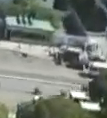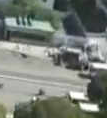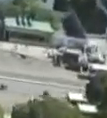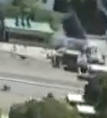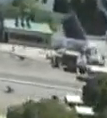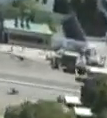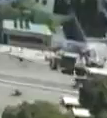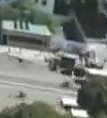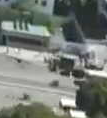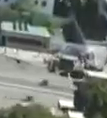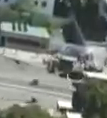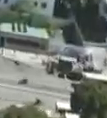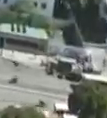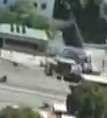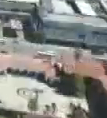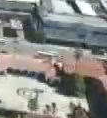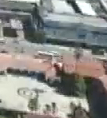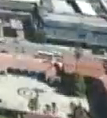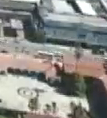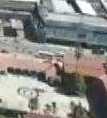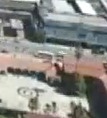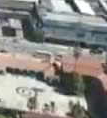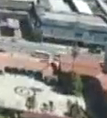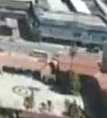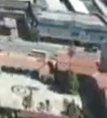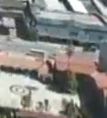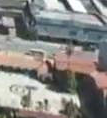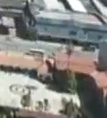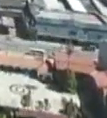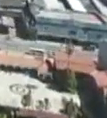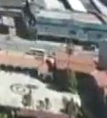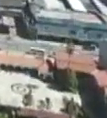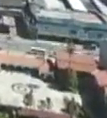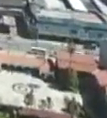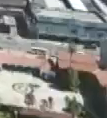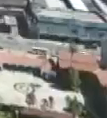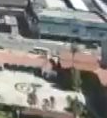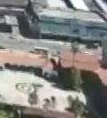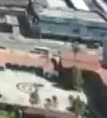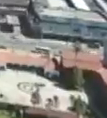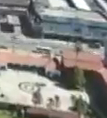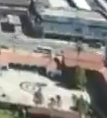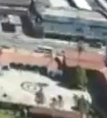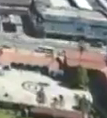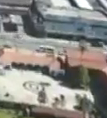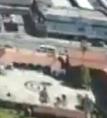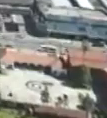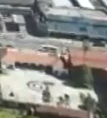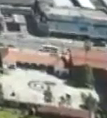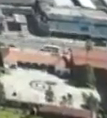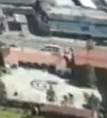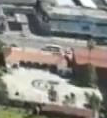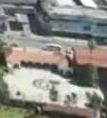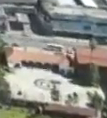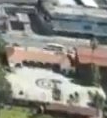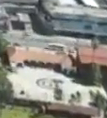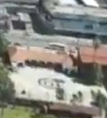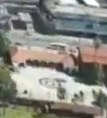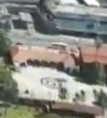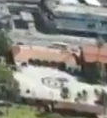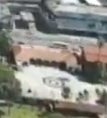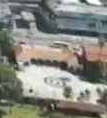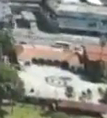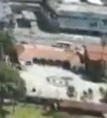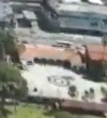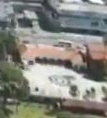plena avenida Sucre. Estamos con este programa especial de regreso a clase. Me acompaña la alcaldesa de Caracas,